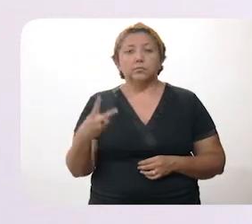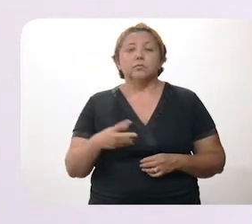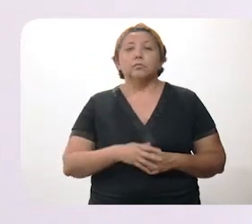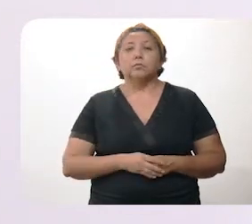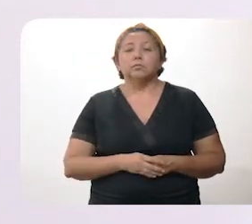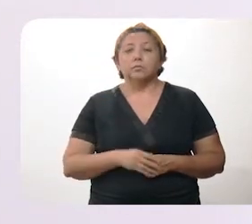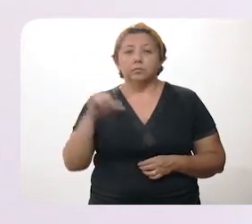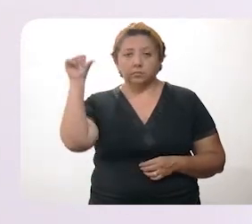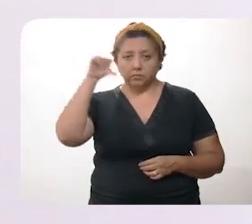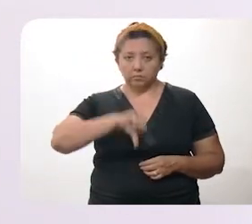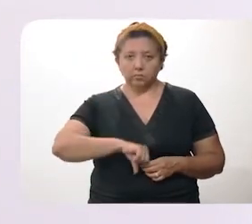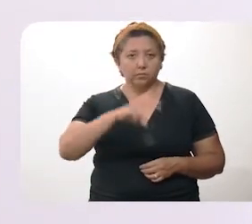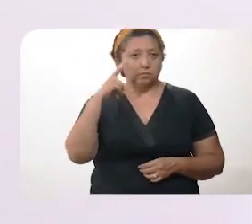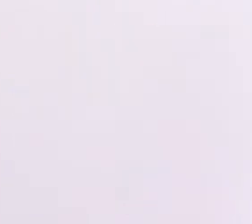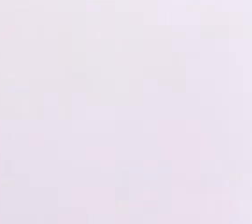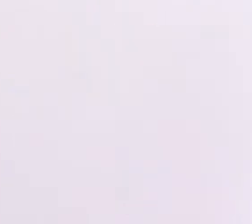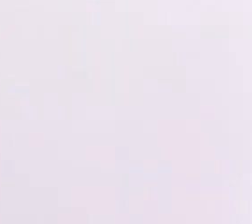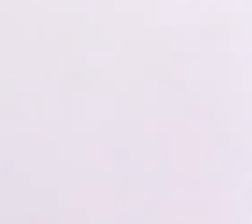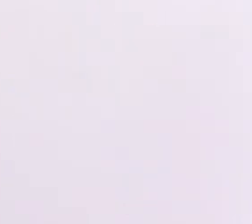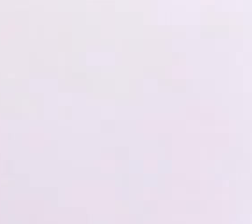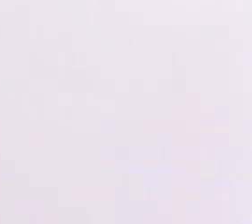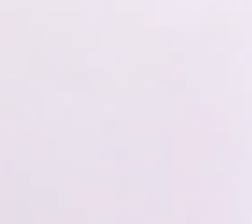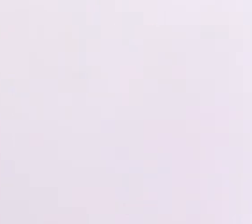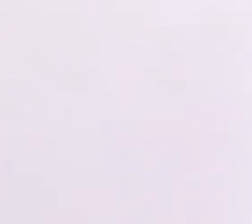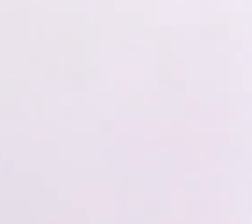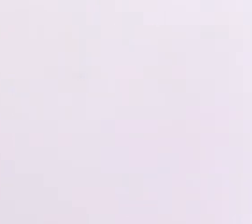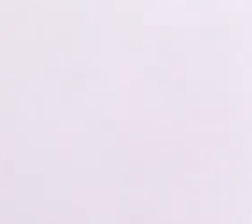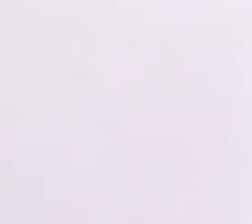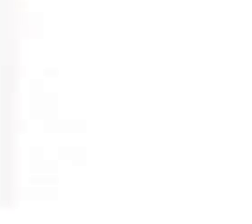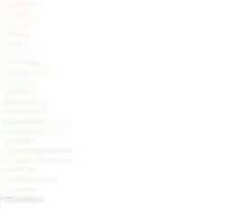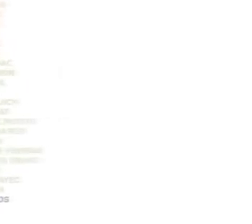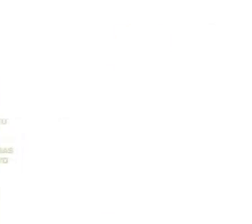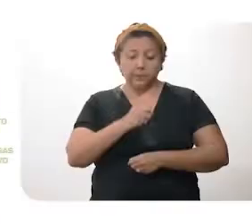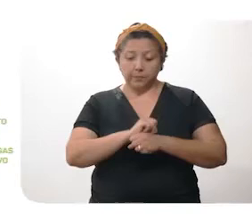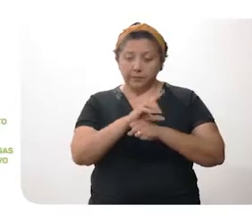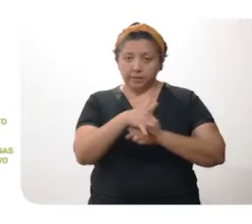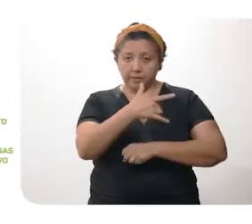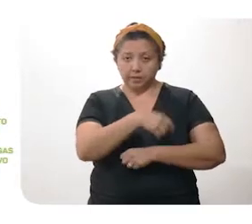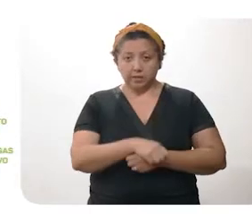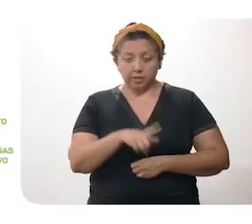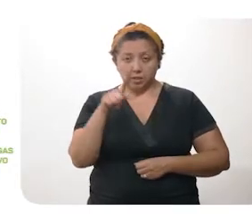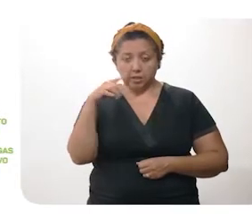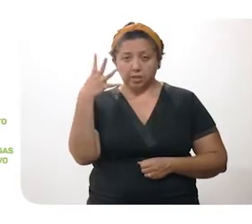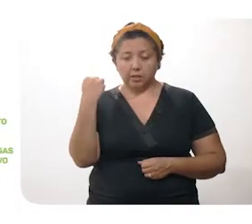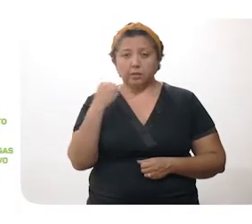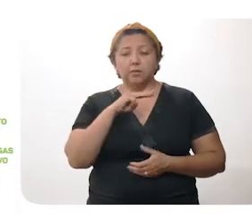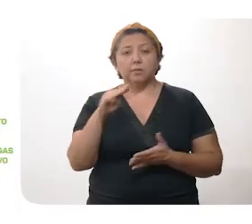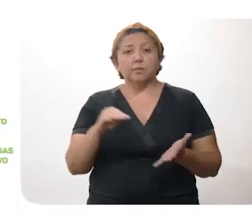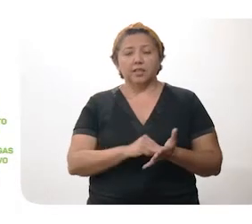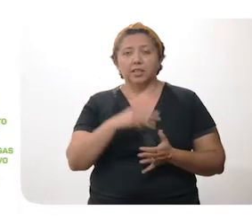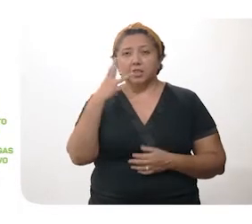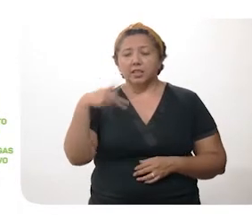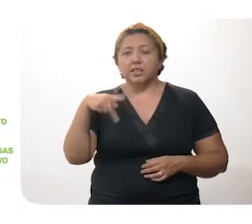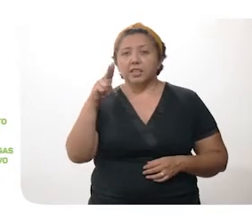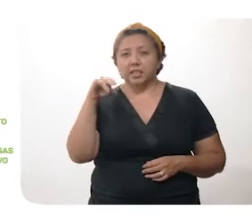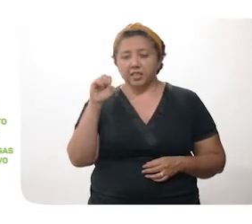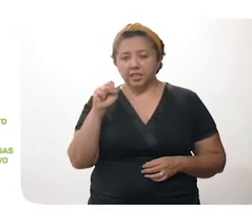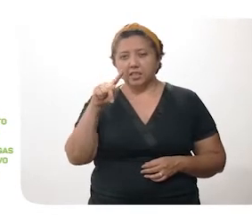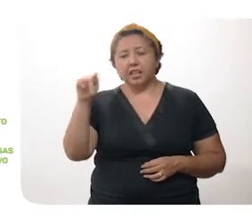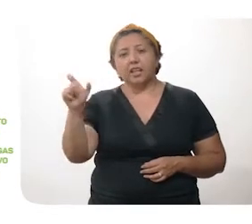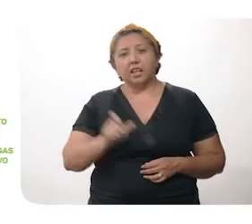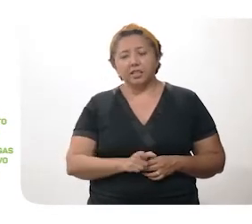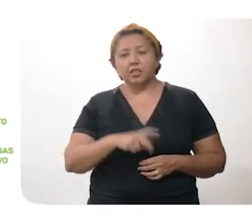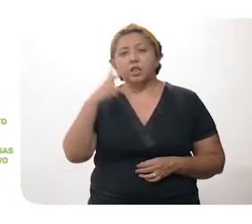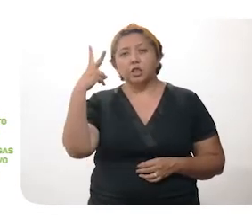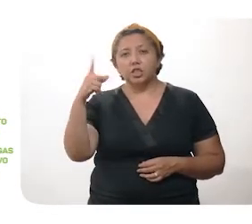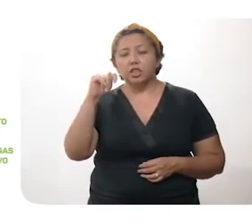35.452. Hoy se detectaron 100 nuevos contagios de coronavirus, 79 en Mérida, 3 en Canacín y en Tecash, 2